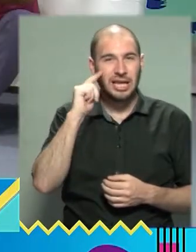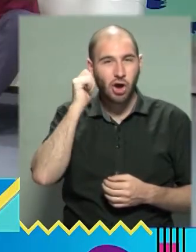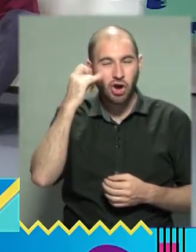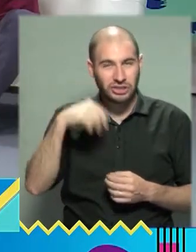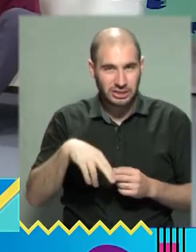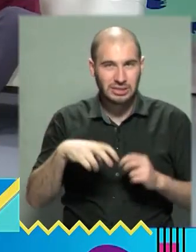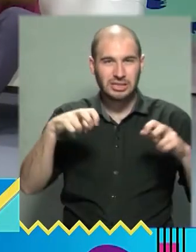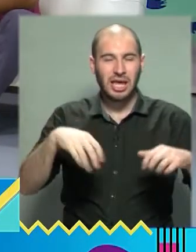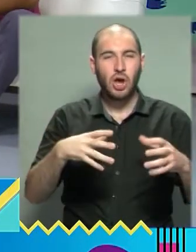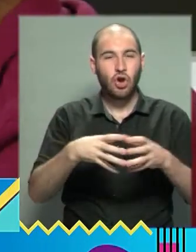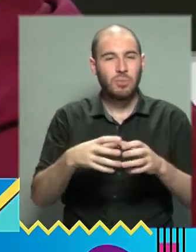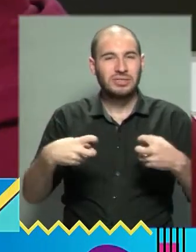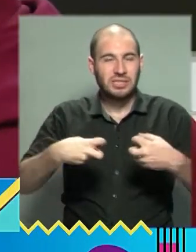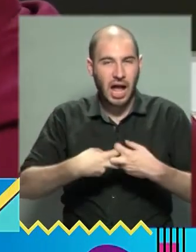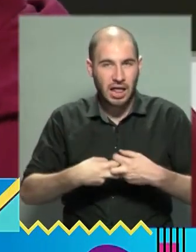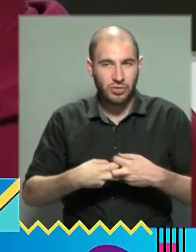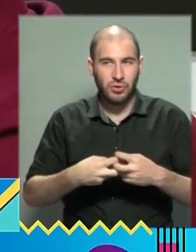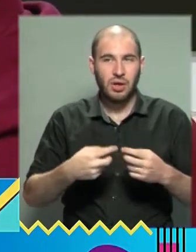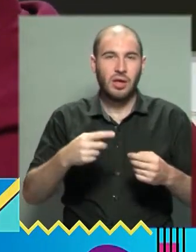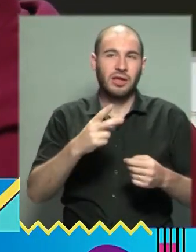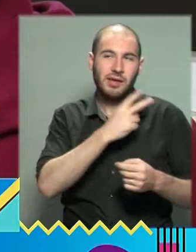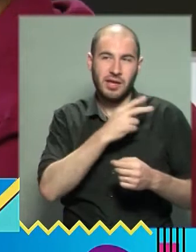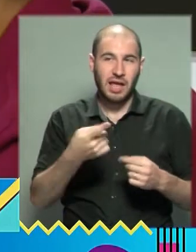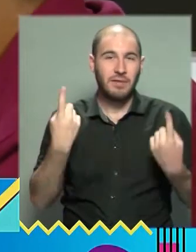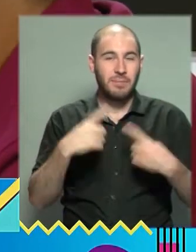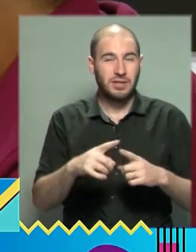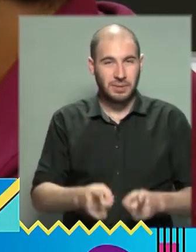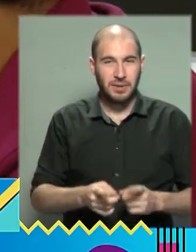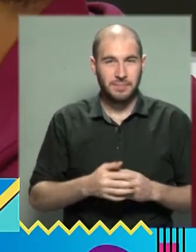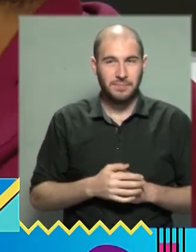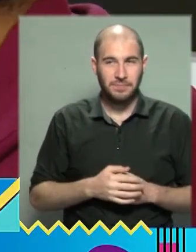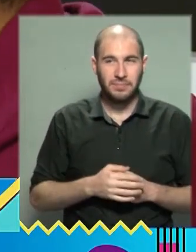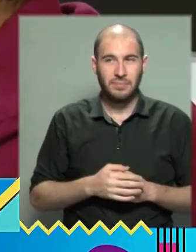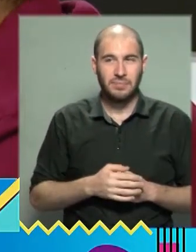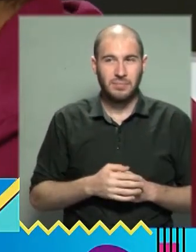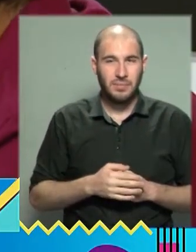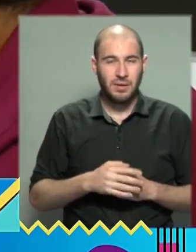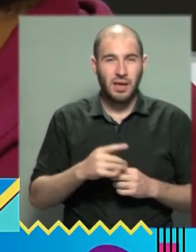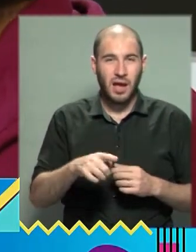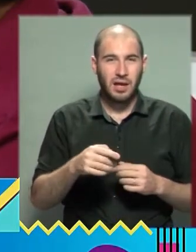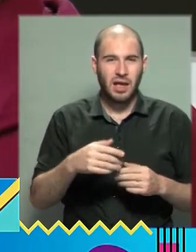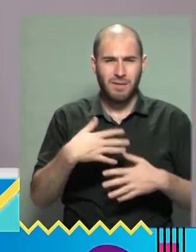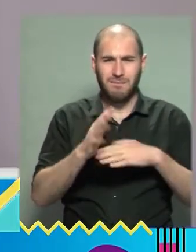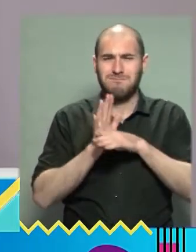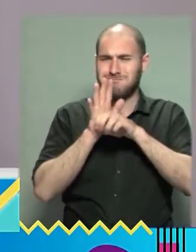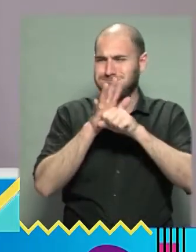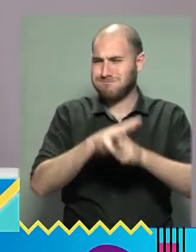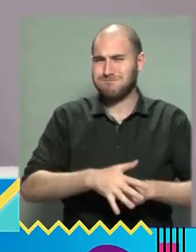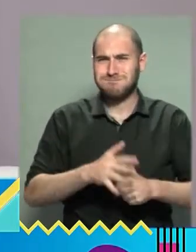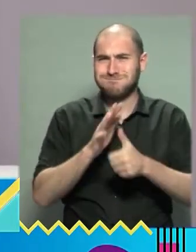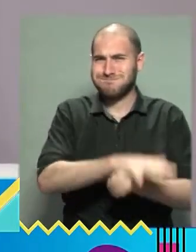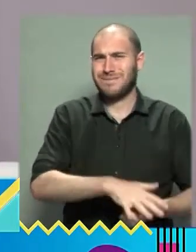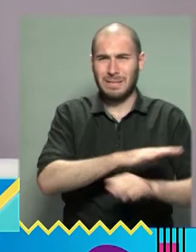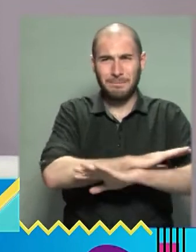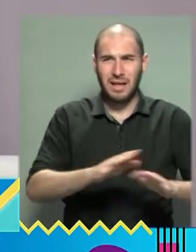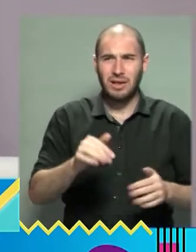con dirigentes sindicales, la patronal, pero también desenvolvió una represión terrible en la Argentina, que fue un hecho